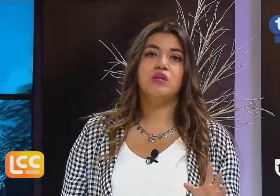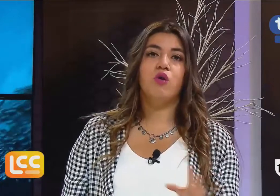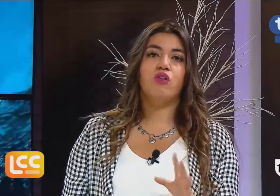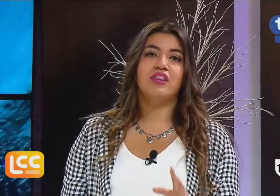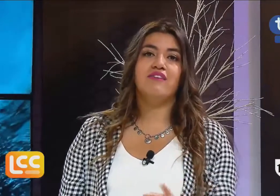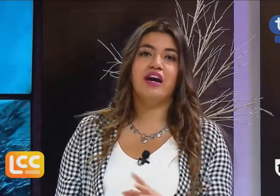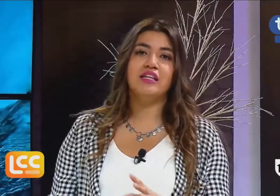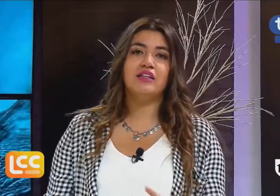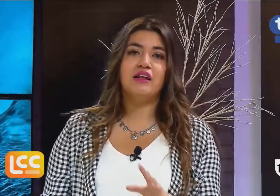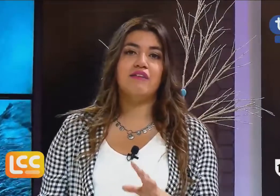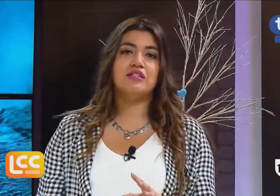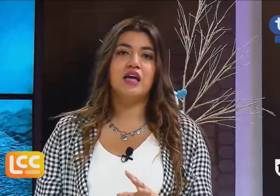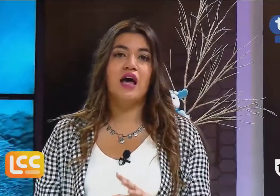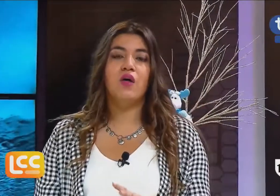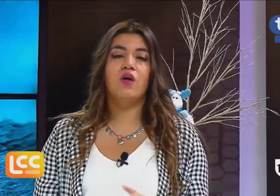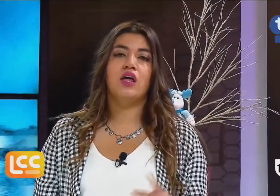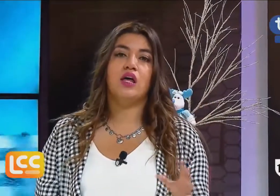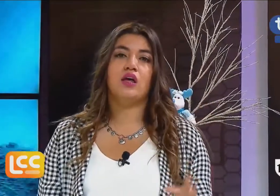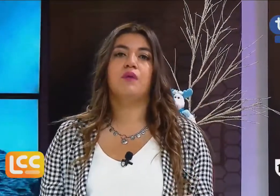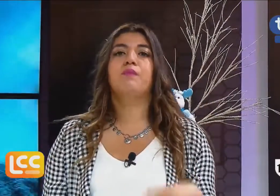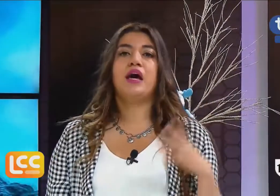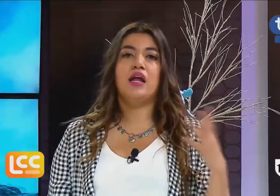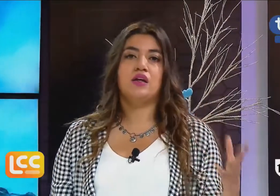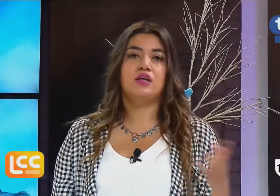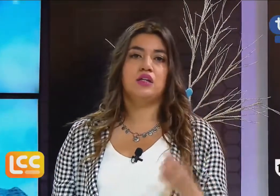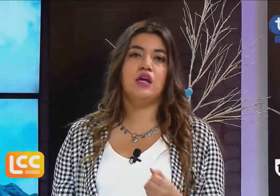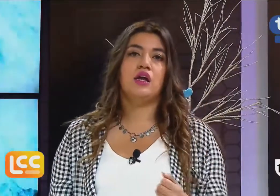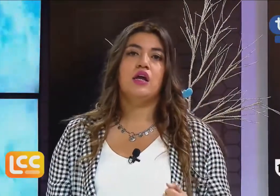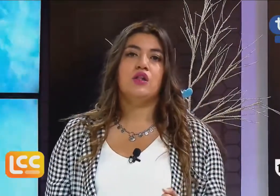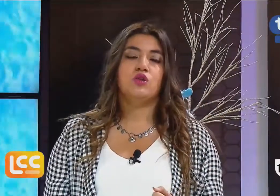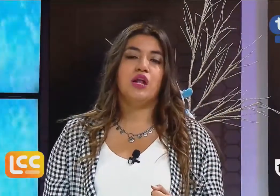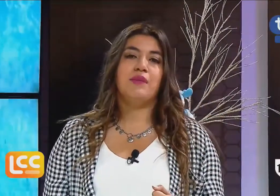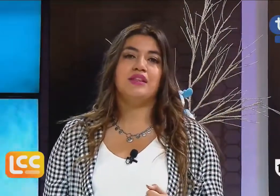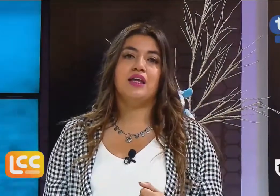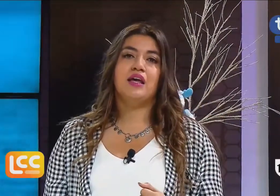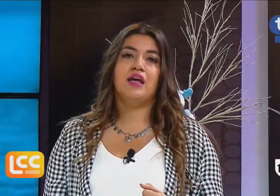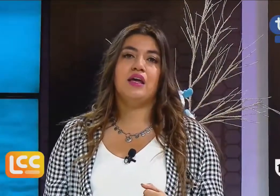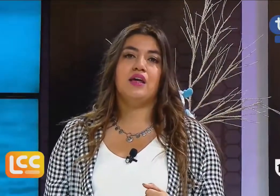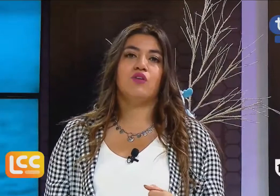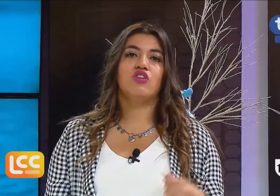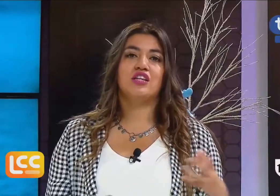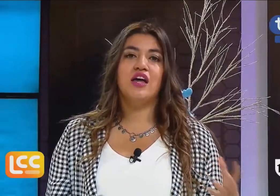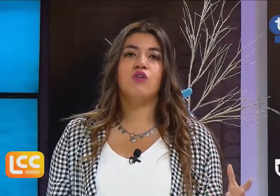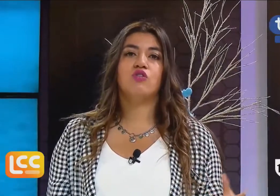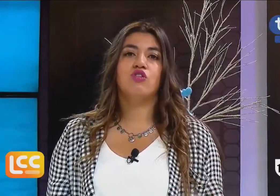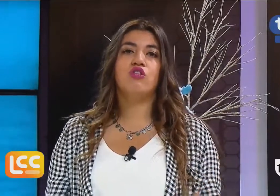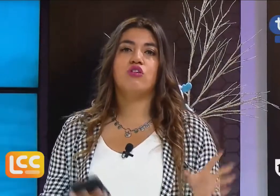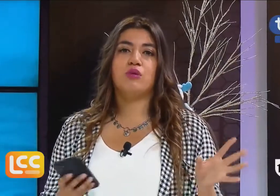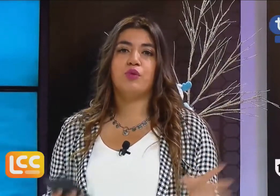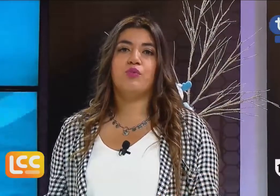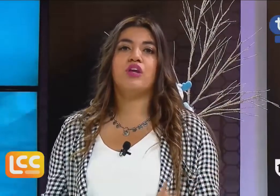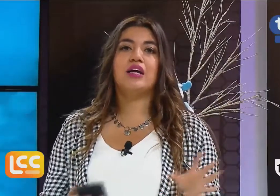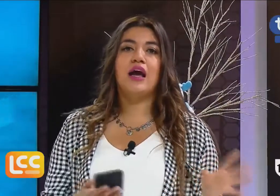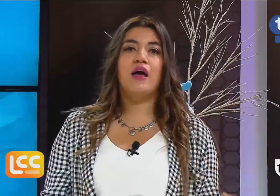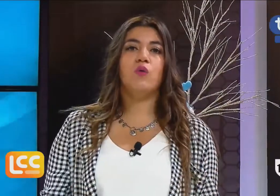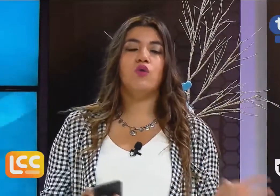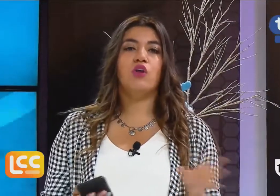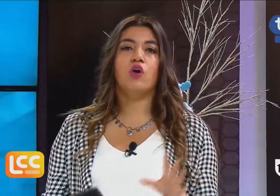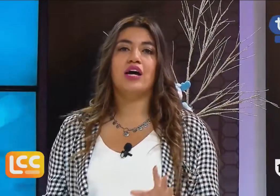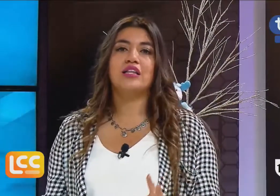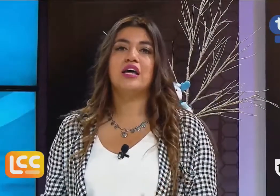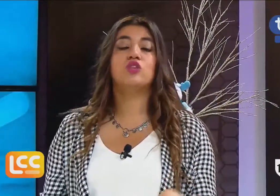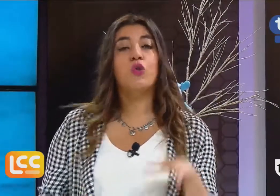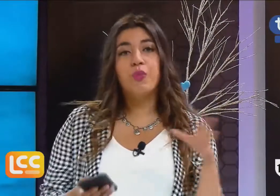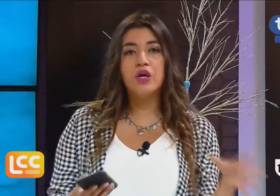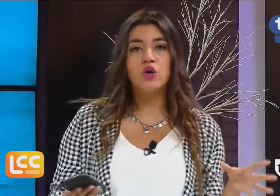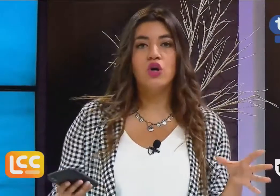este último debate televisado, para estar totalmente conectados con lo que propone cada uno de